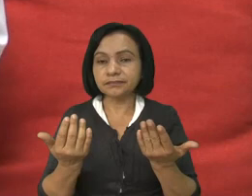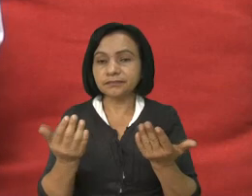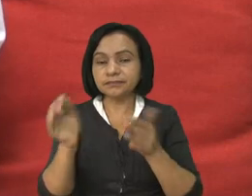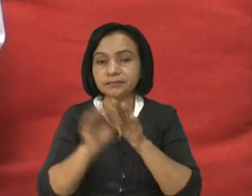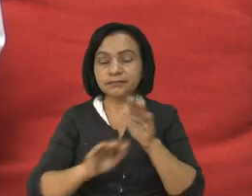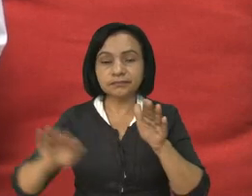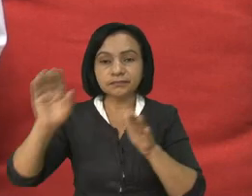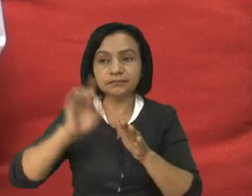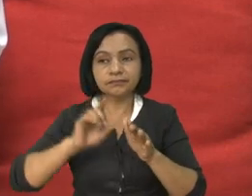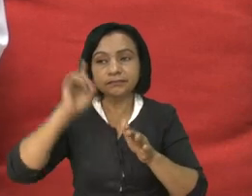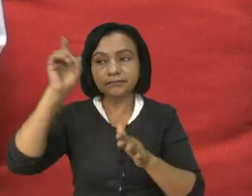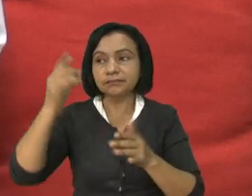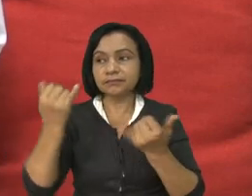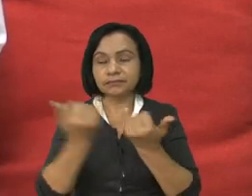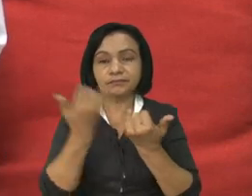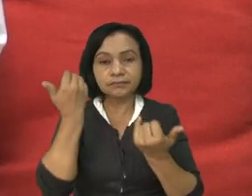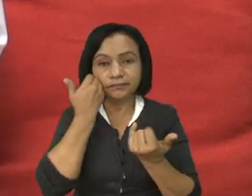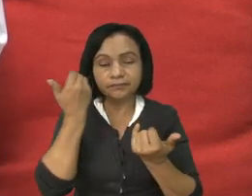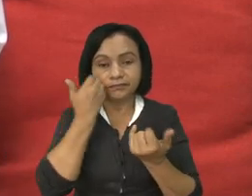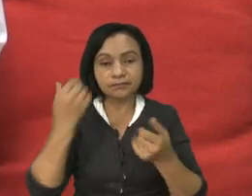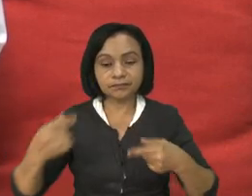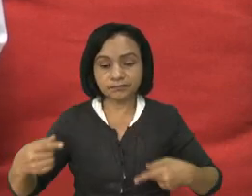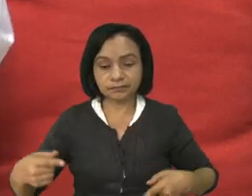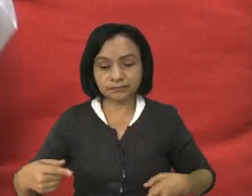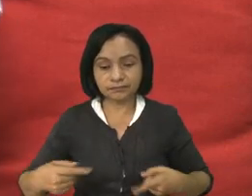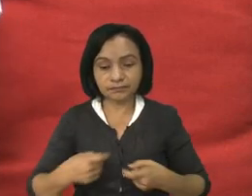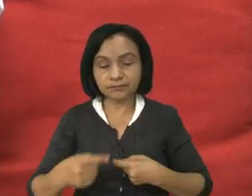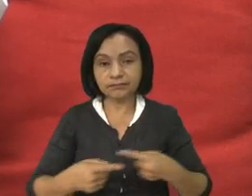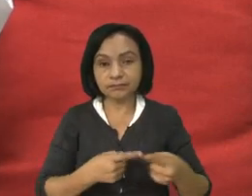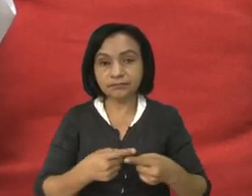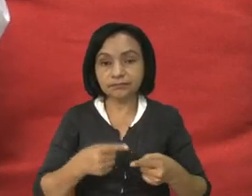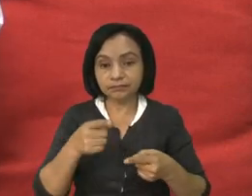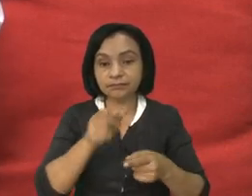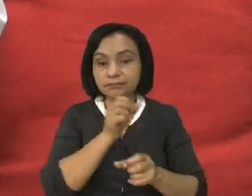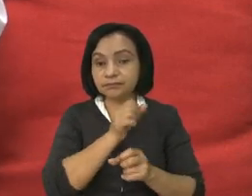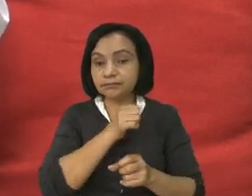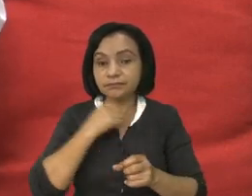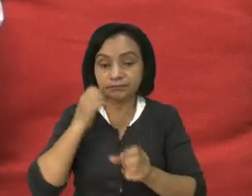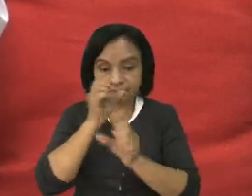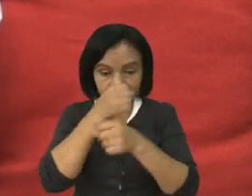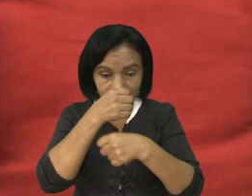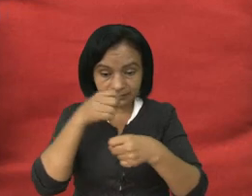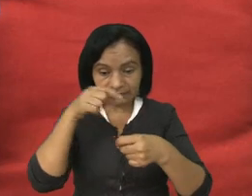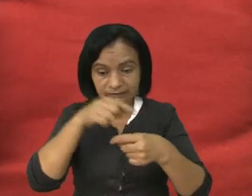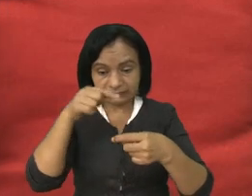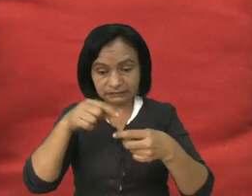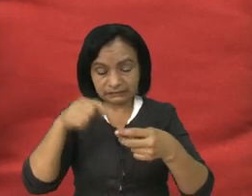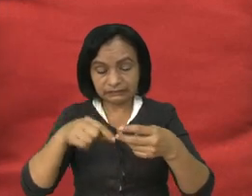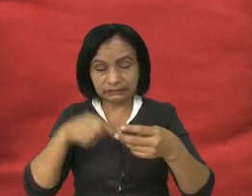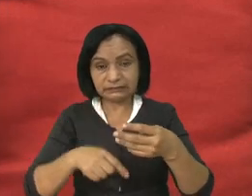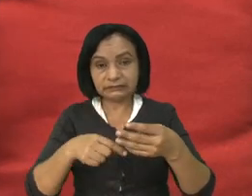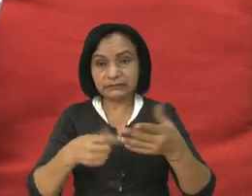más avanzado el proceso de enfermedad parasitaria. Entonces, voy a hacer la citología, cuando miré, tiene